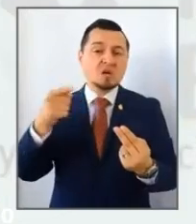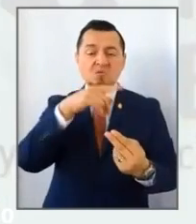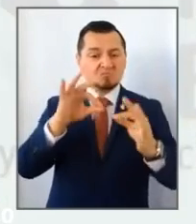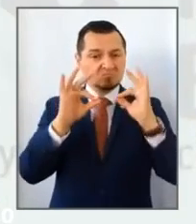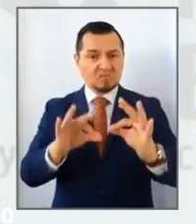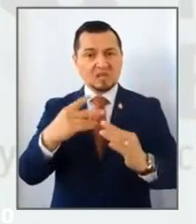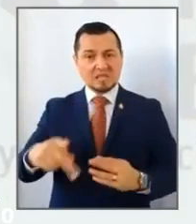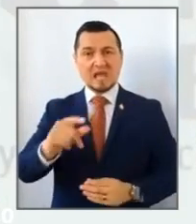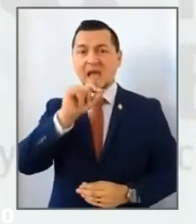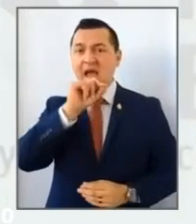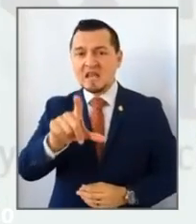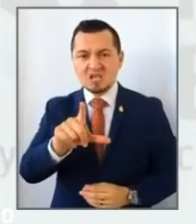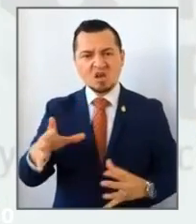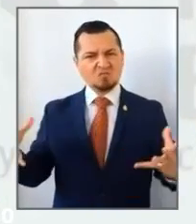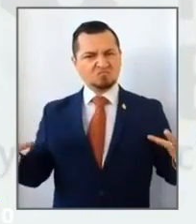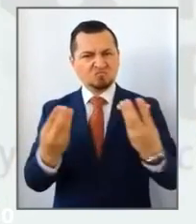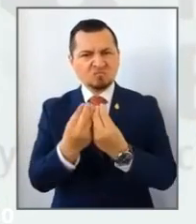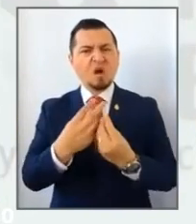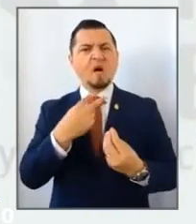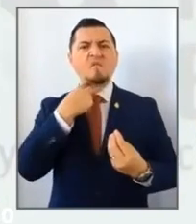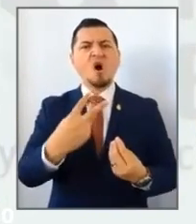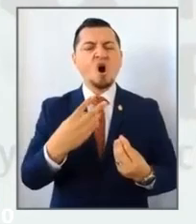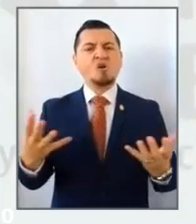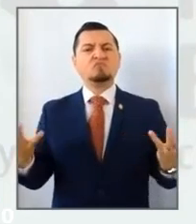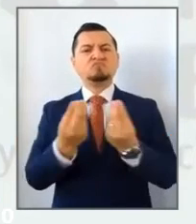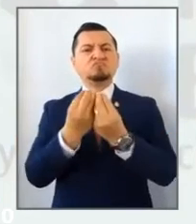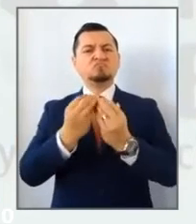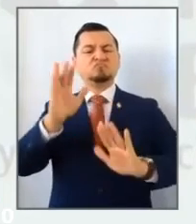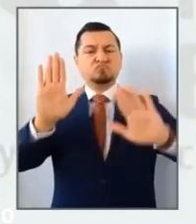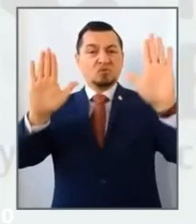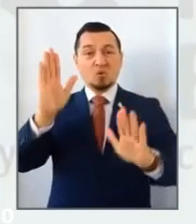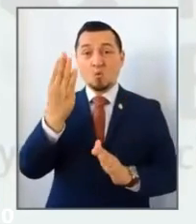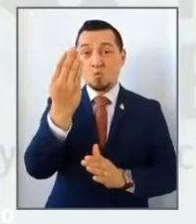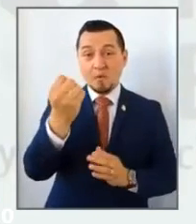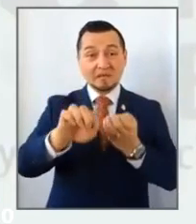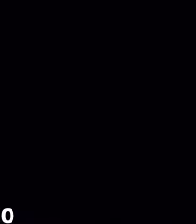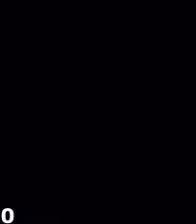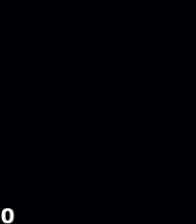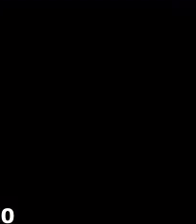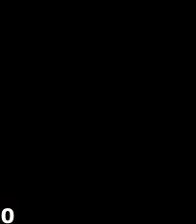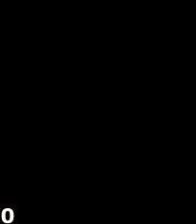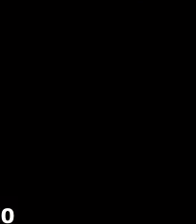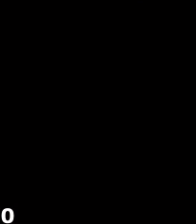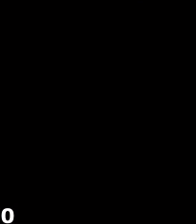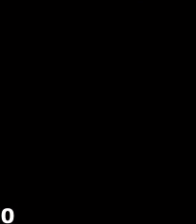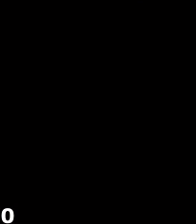Sumamos nuestra voz a la de otros 9 estados de la República.